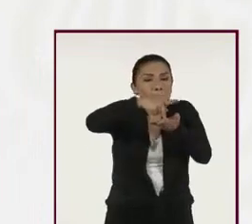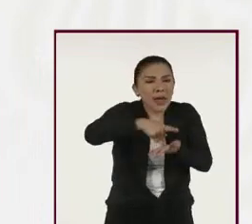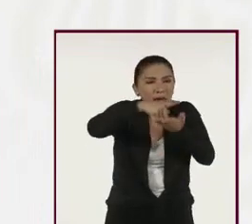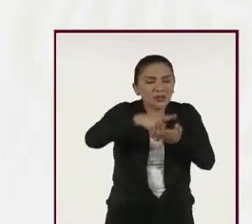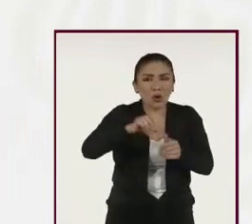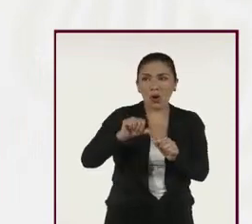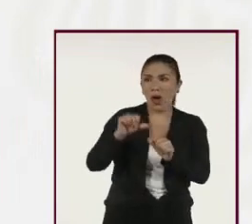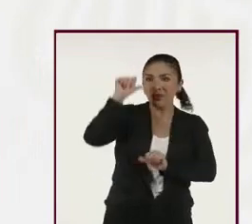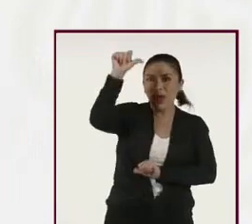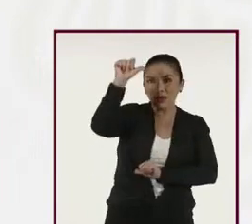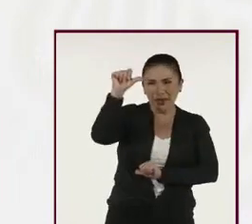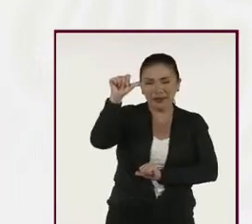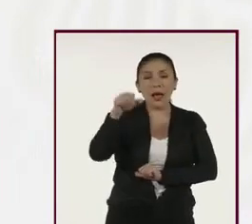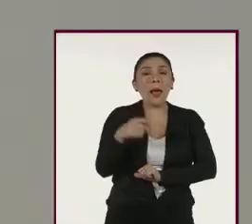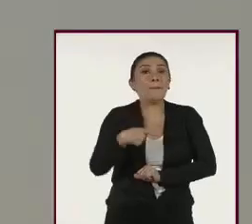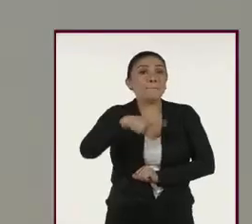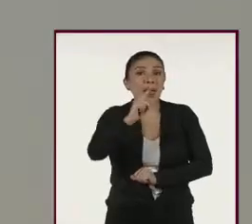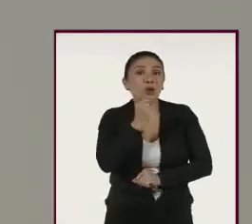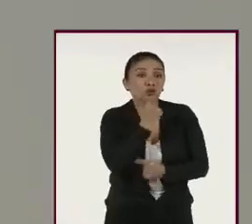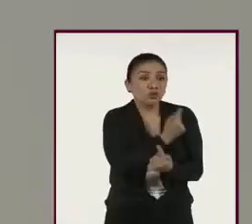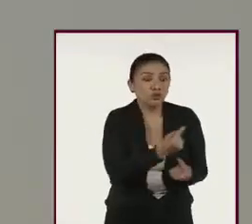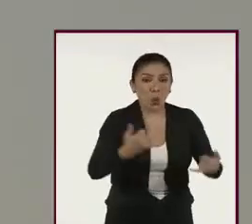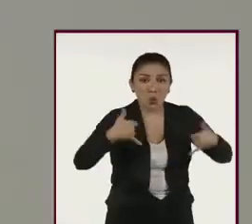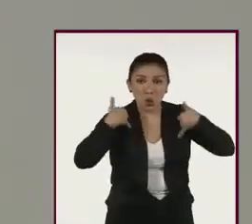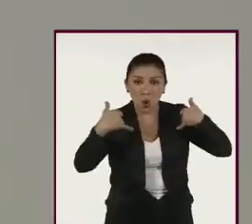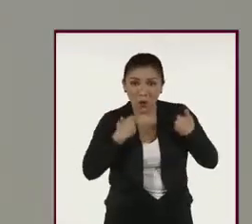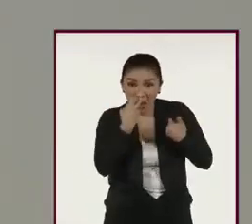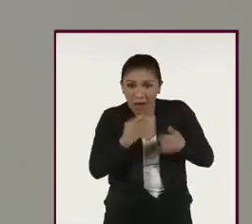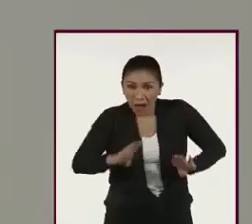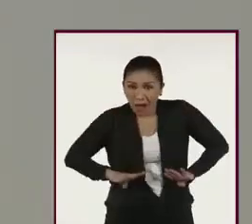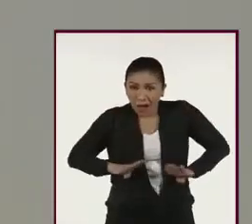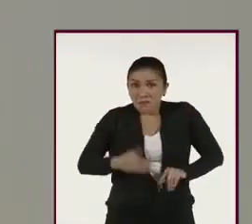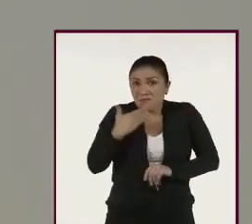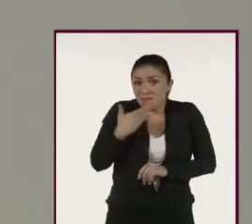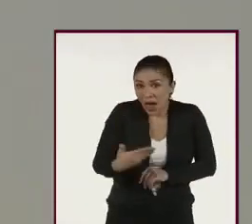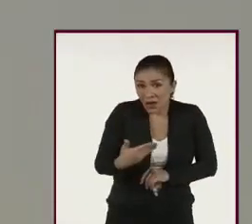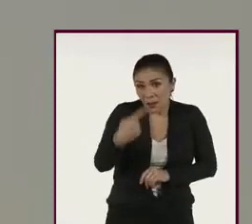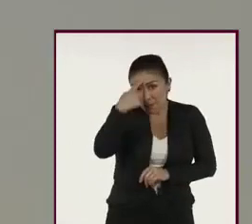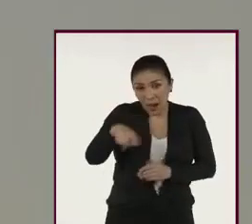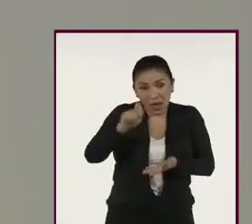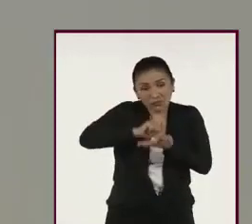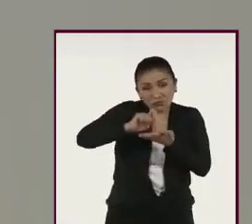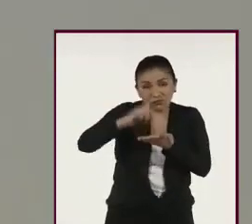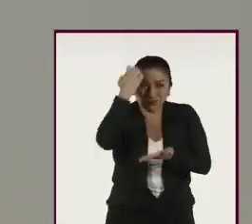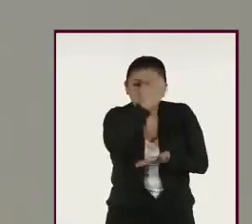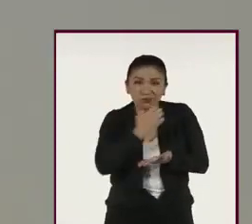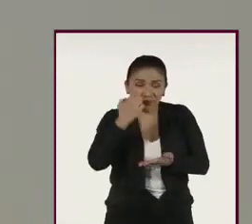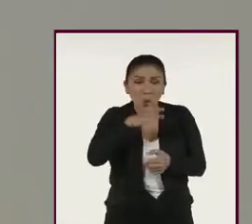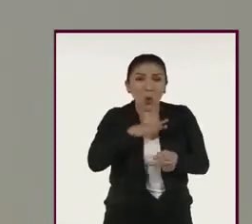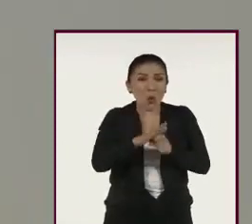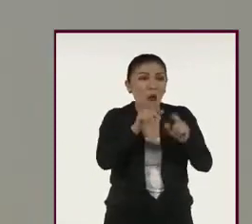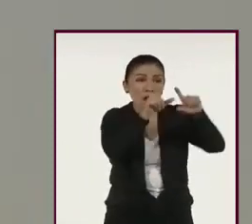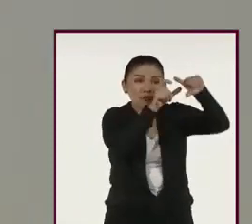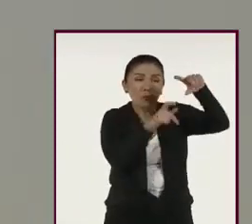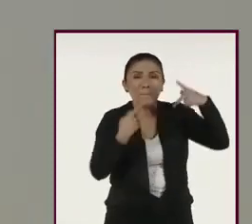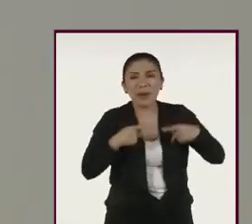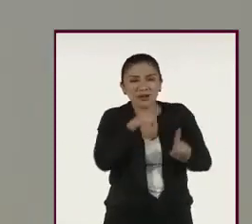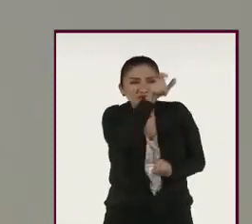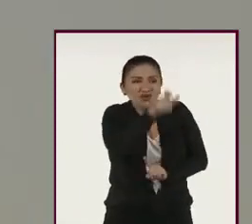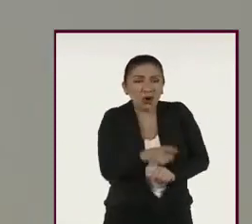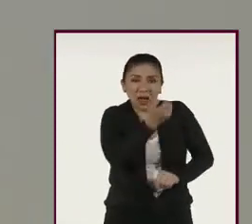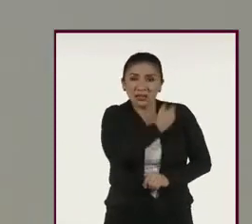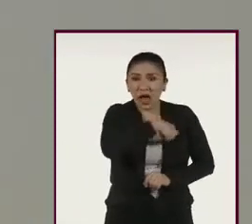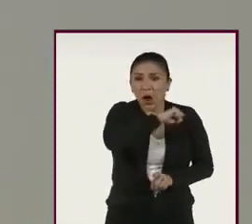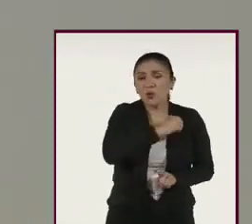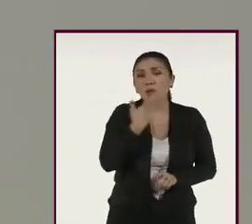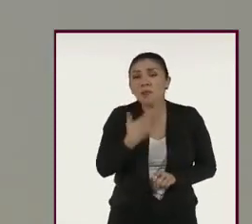talla. En los niños y adolescentes esta no es una medida adecuada, no es una medida fiable para hablarnos sobre el estado nutricional o el estado de